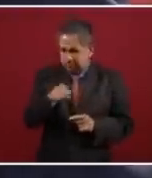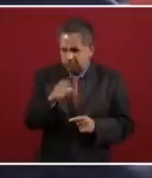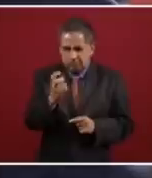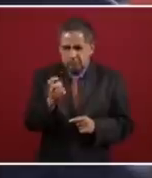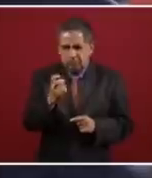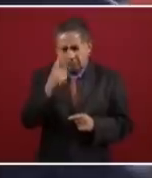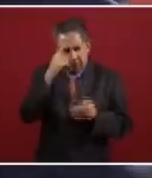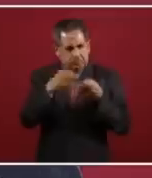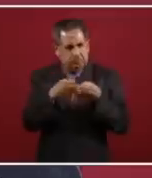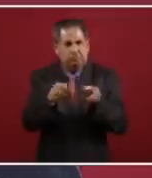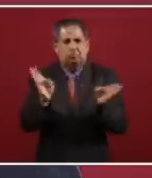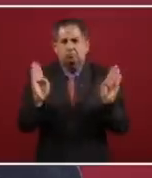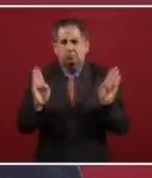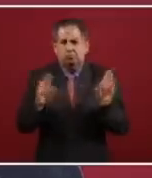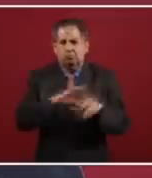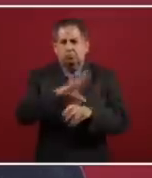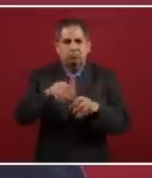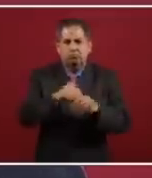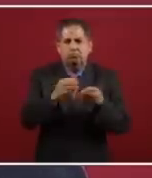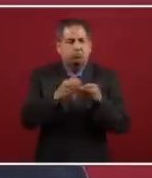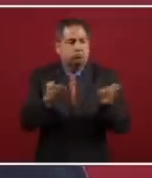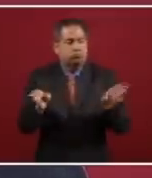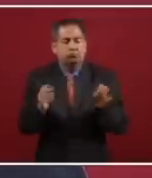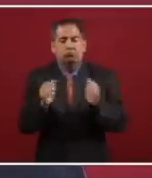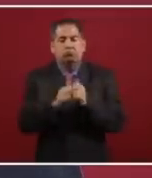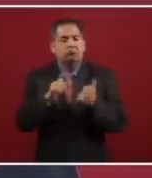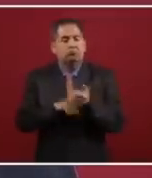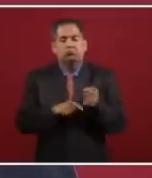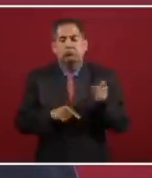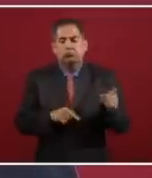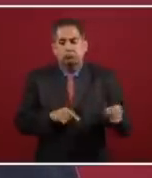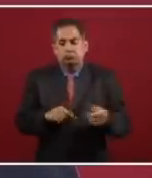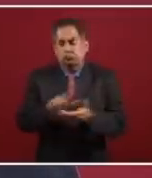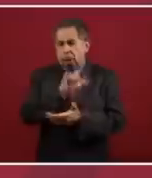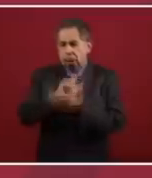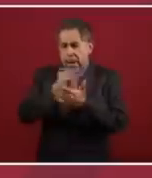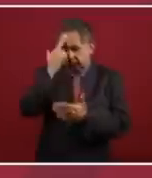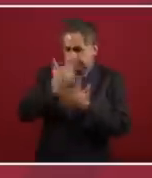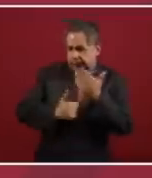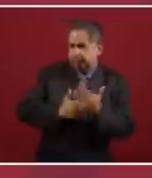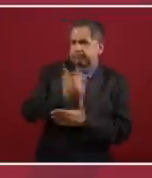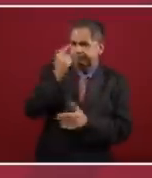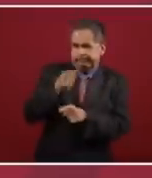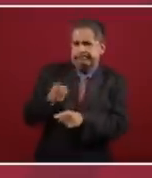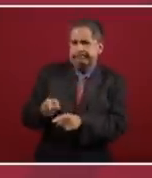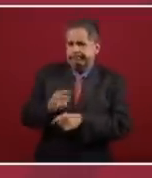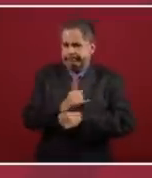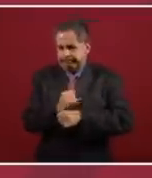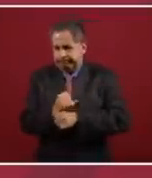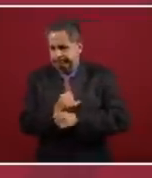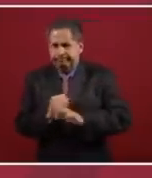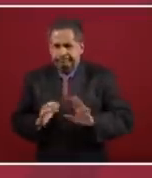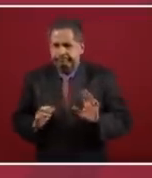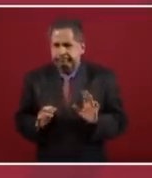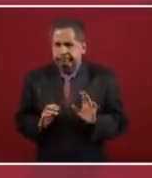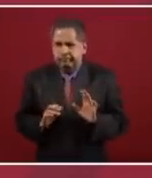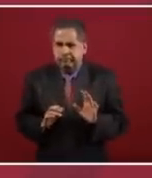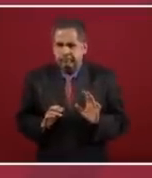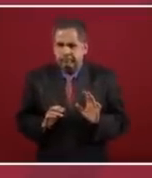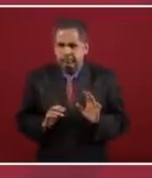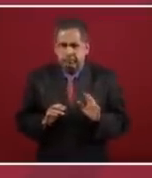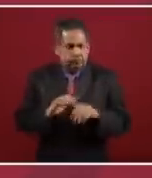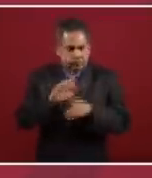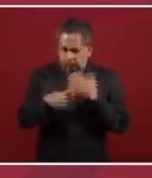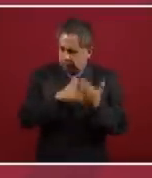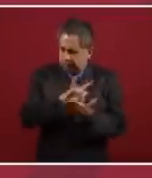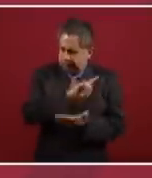para todo lo que tiene que ver con delitos graves, o sea, todo lo